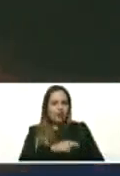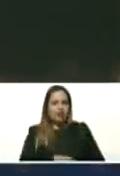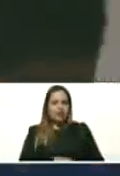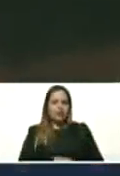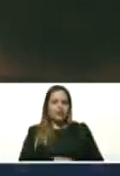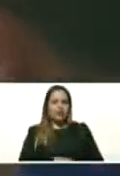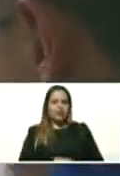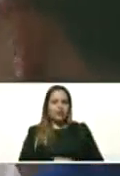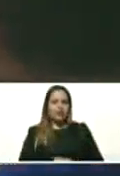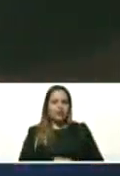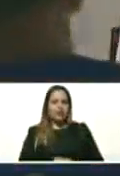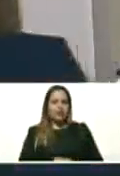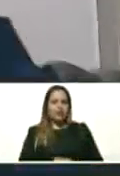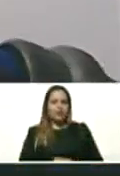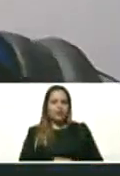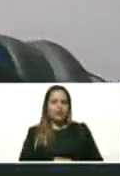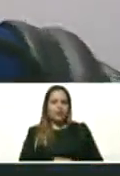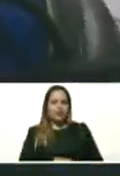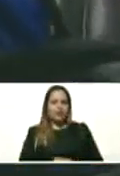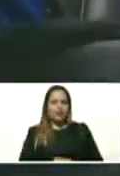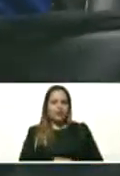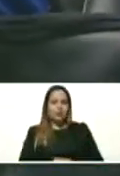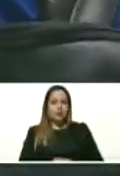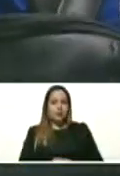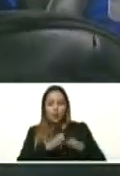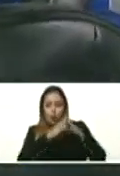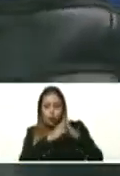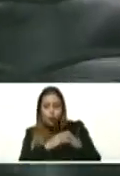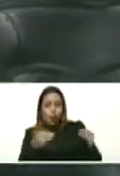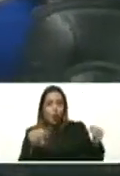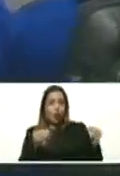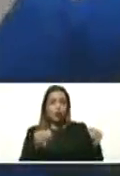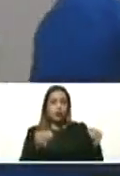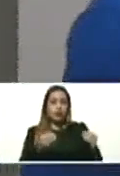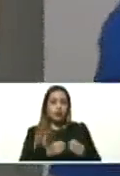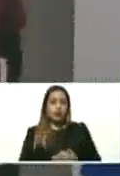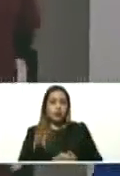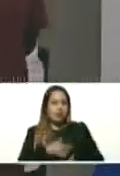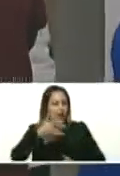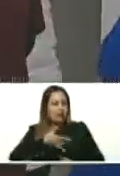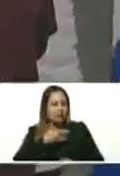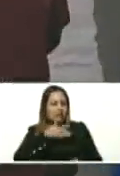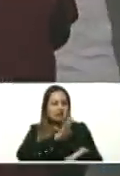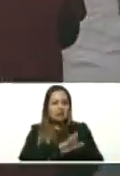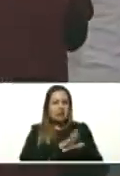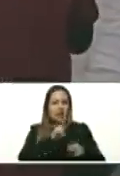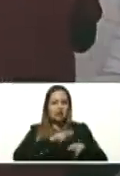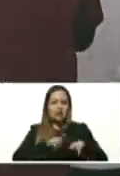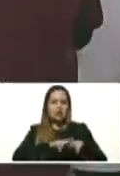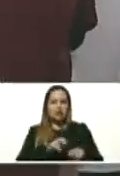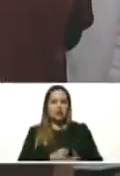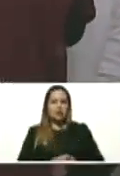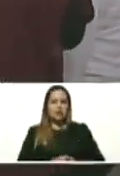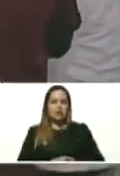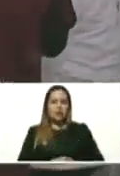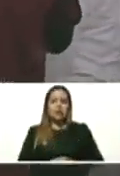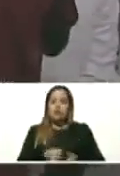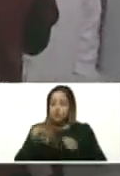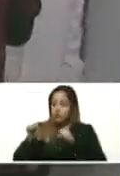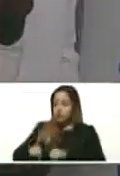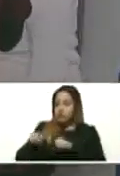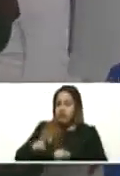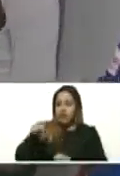Silita. Ah, bueno, tienen todo para que se sientan tranquilos. Correcto. Ah. Aquí es